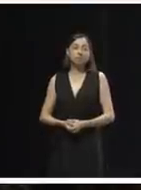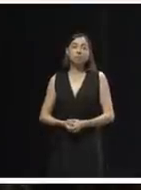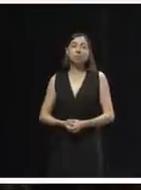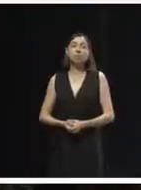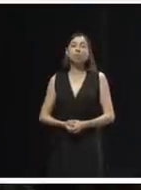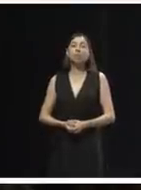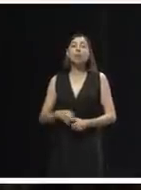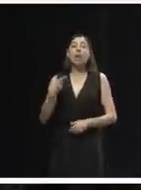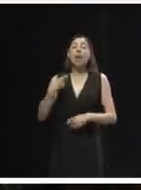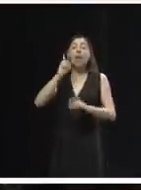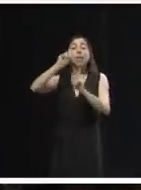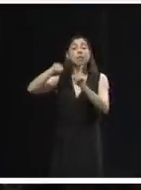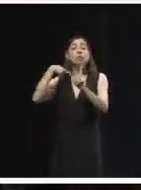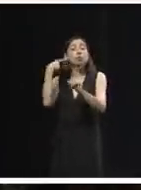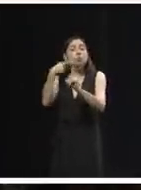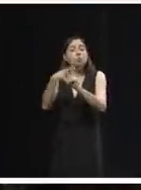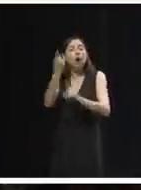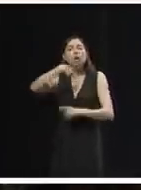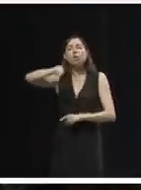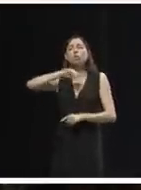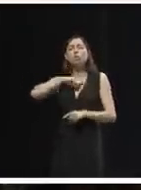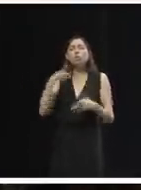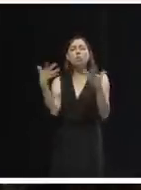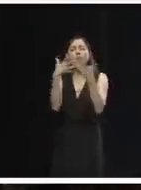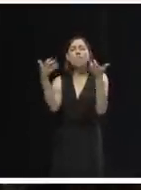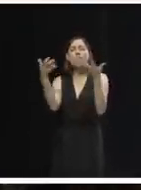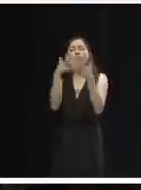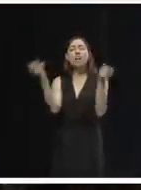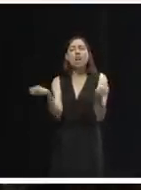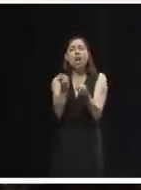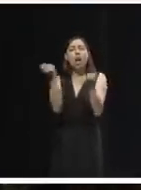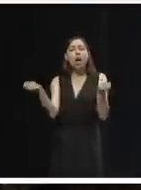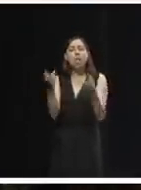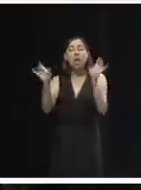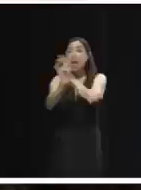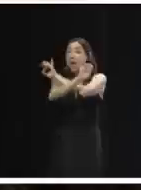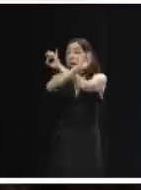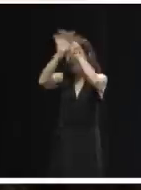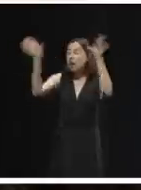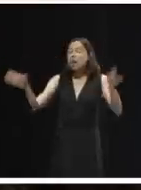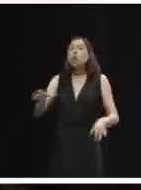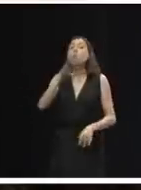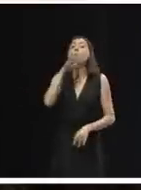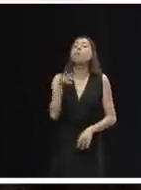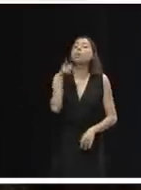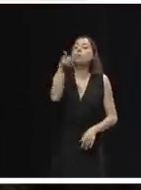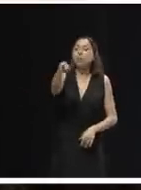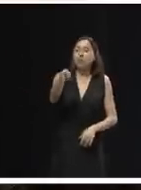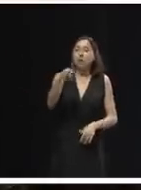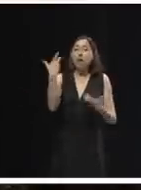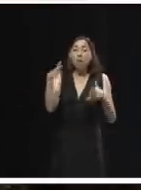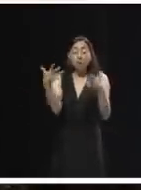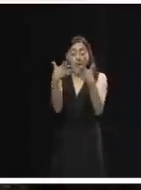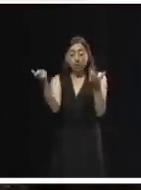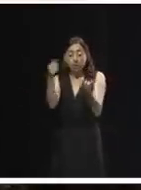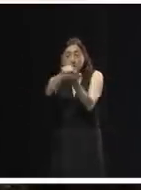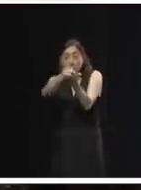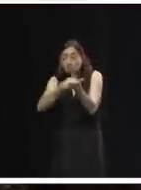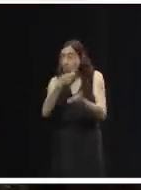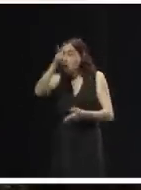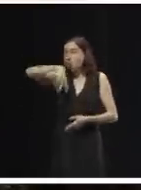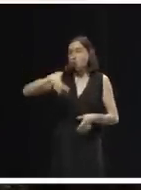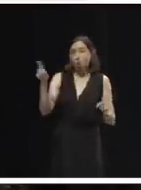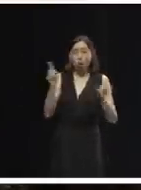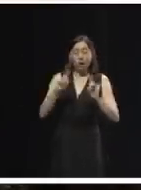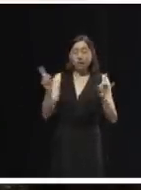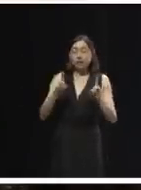En Sumar tenemos un lema de campaña muy claro y conciso. Es por ti. Pero no es un lema vacío. Es un lema